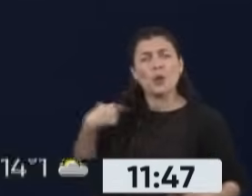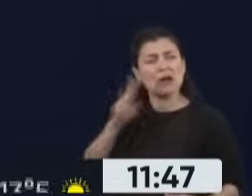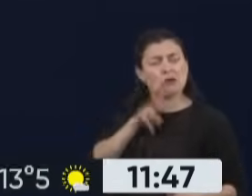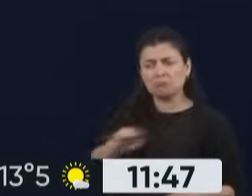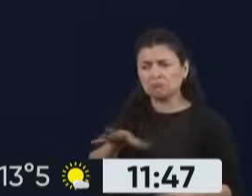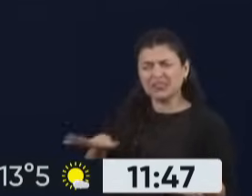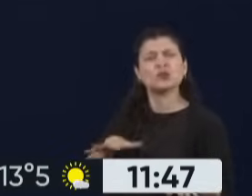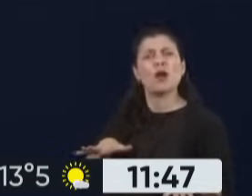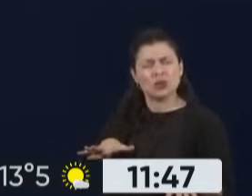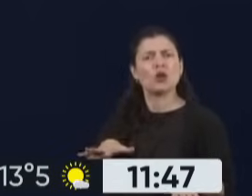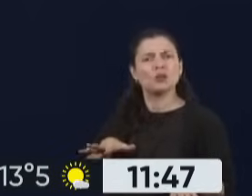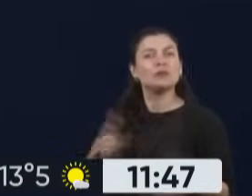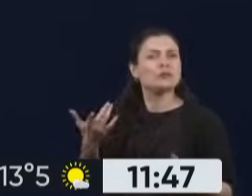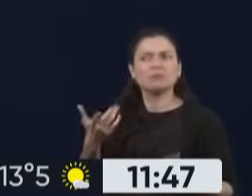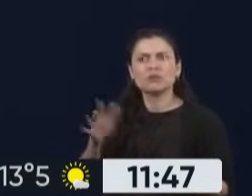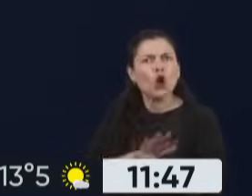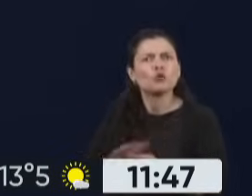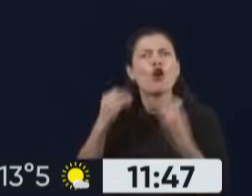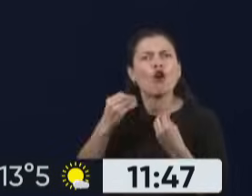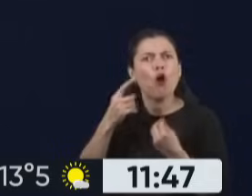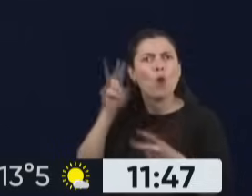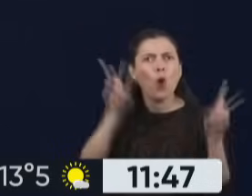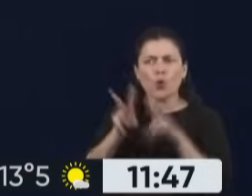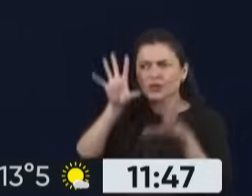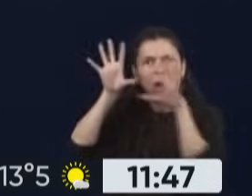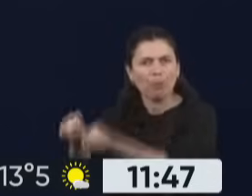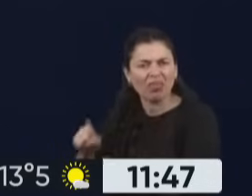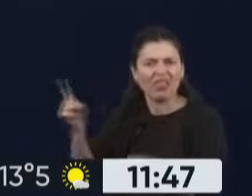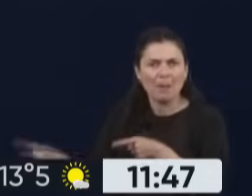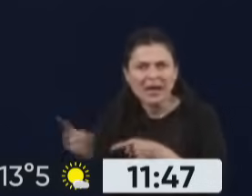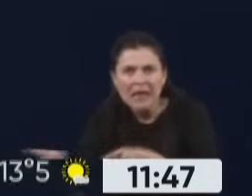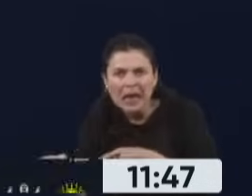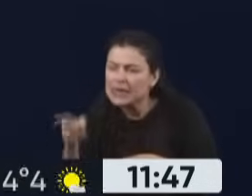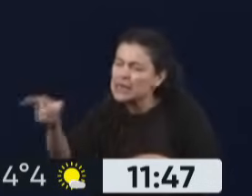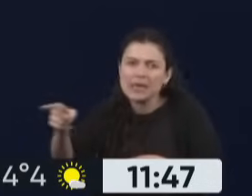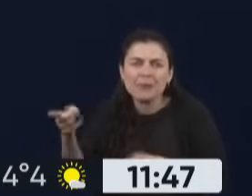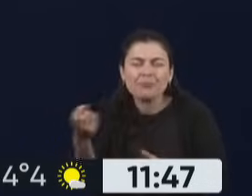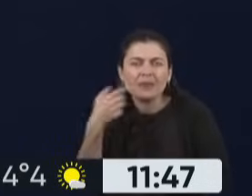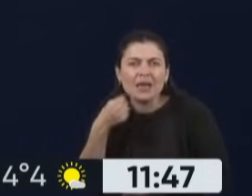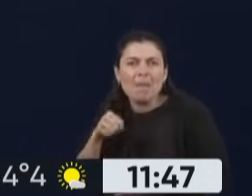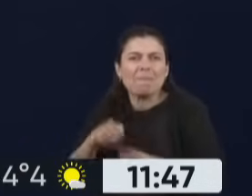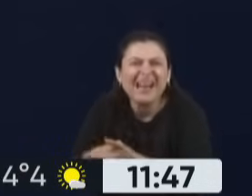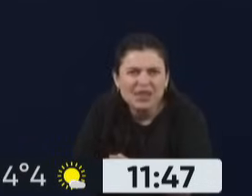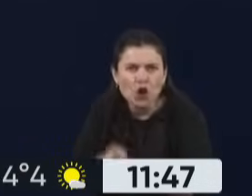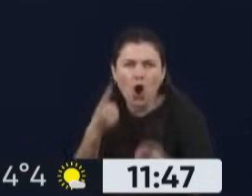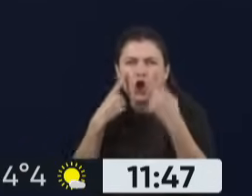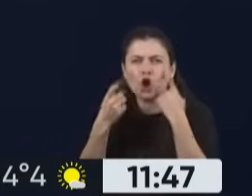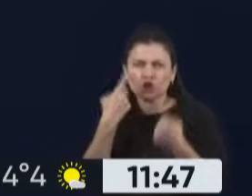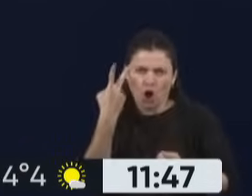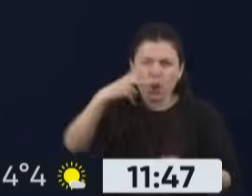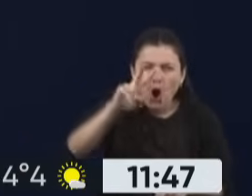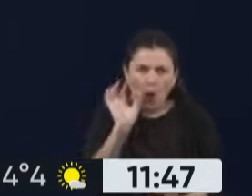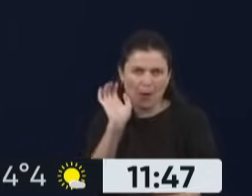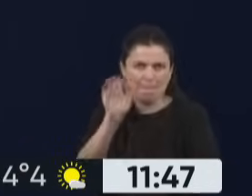Bueno, empezar a perseguir cada vez más y más a la gente, ¿no? Empezar a poner cada vez más controles,